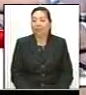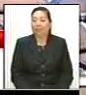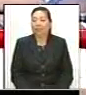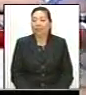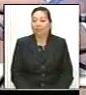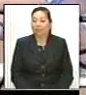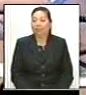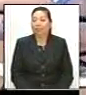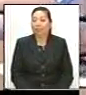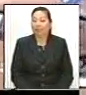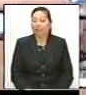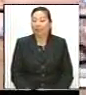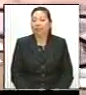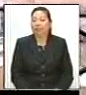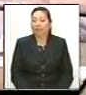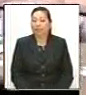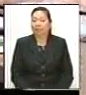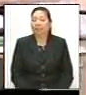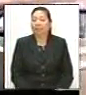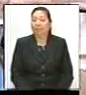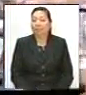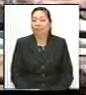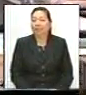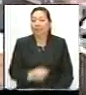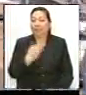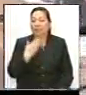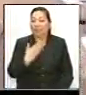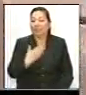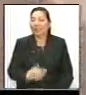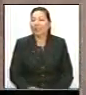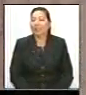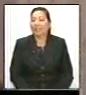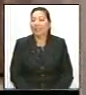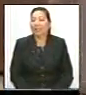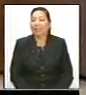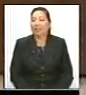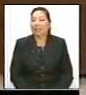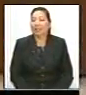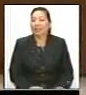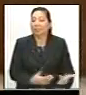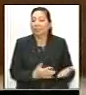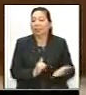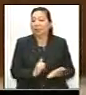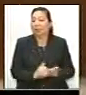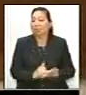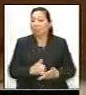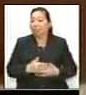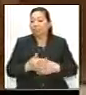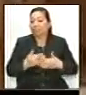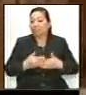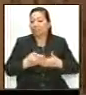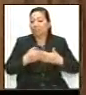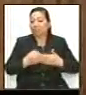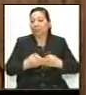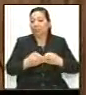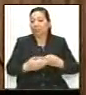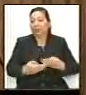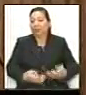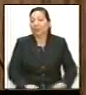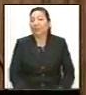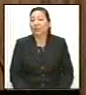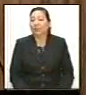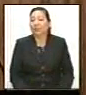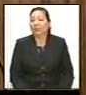¿concluyó? Sí, presidente, muchísimas gracias, y bueno, yo espero que no sigamos dilatando más esto,